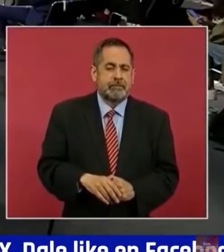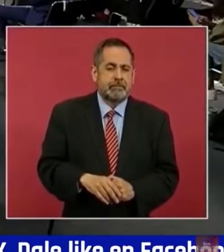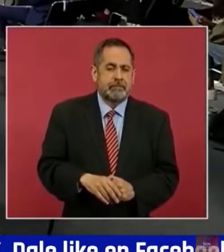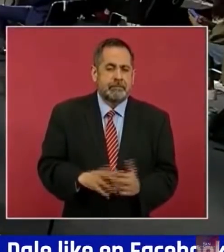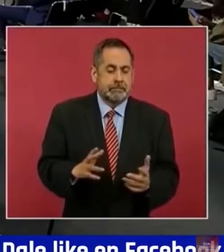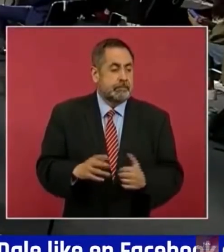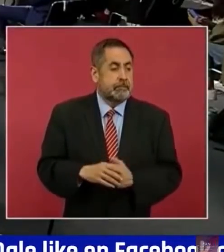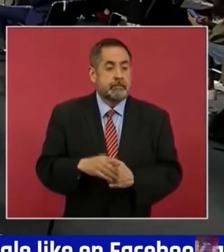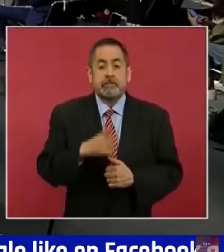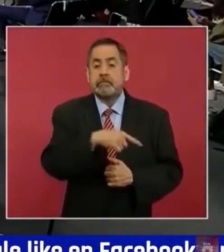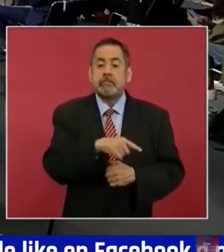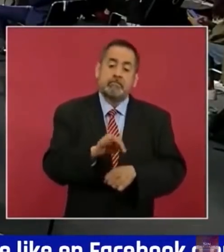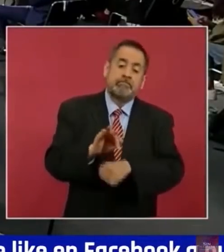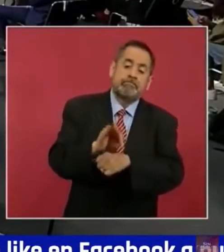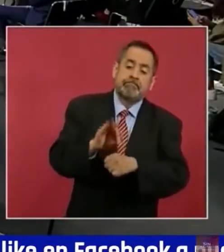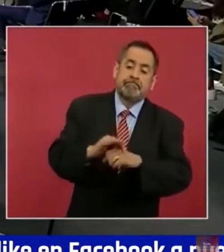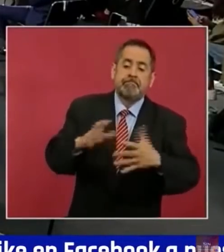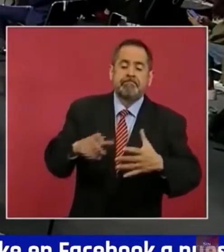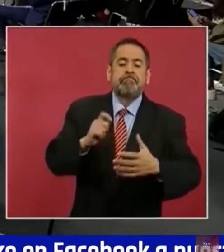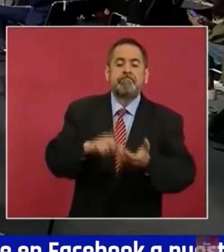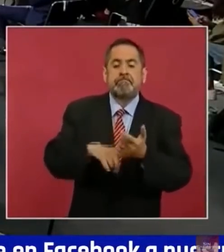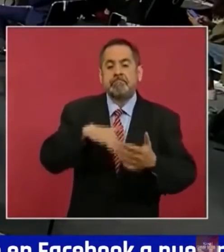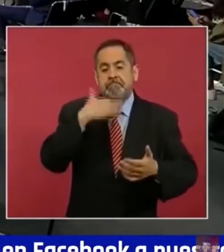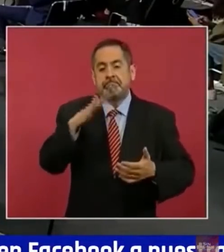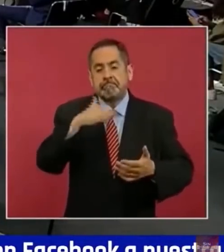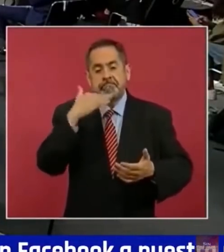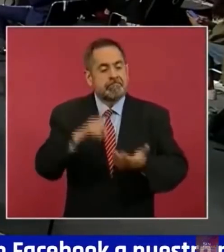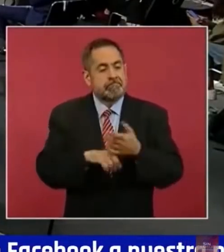Porque lo que defienden es eso, la corrupción.